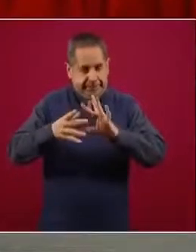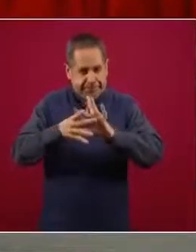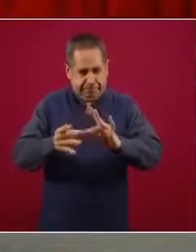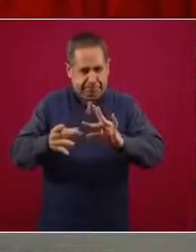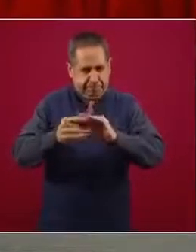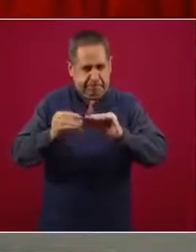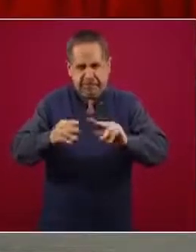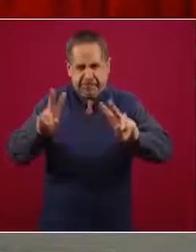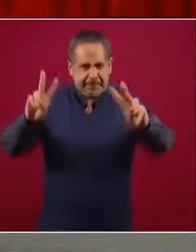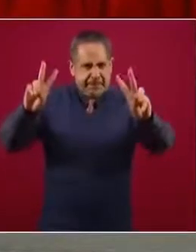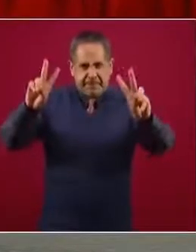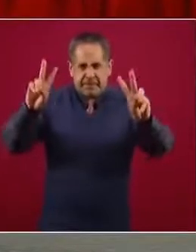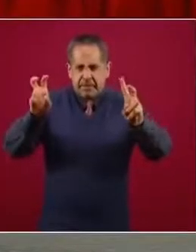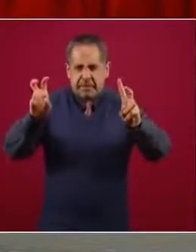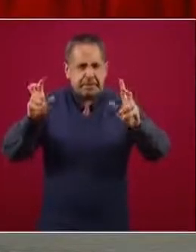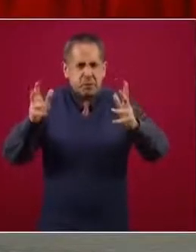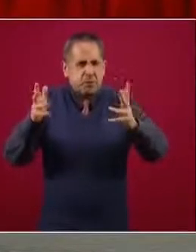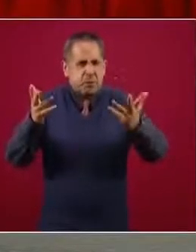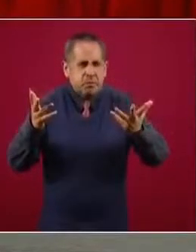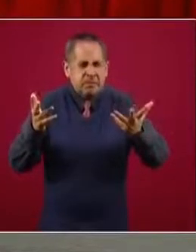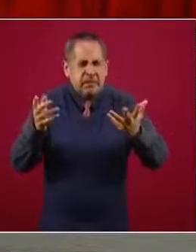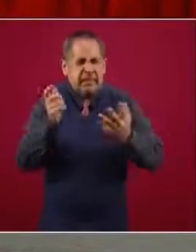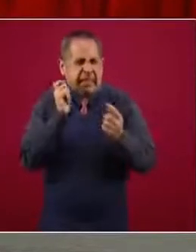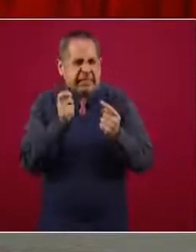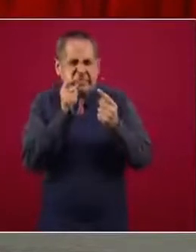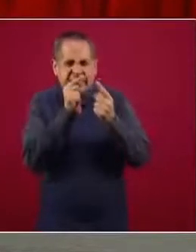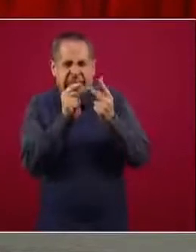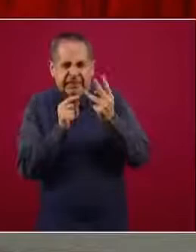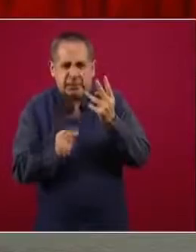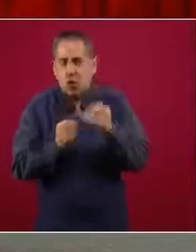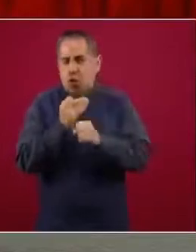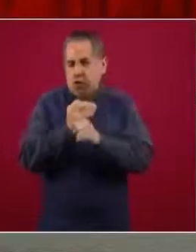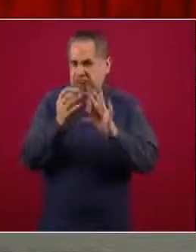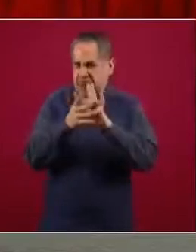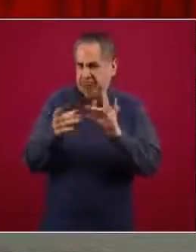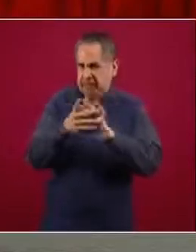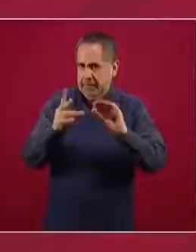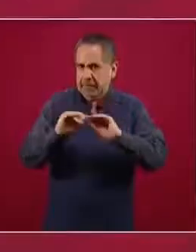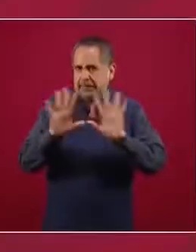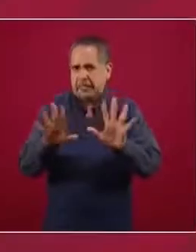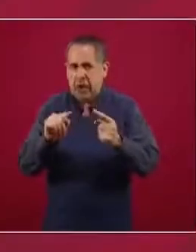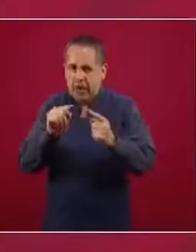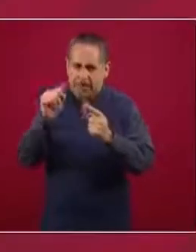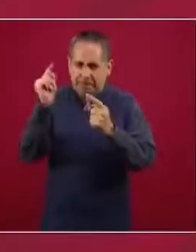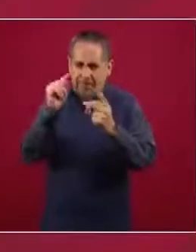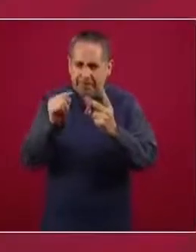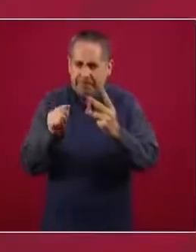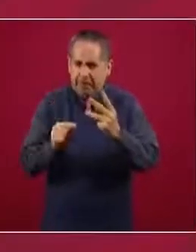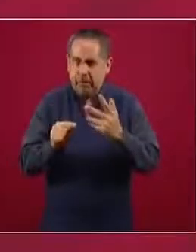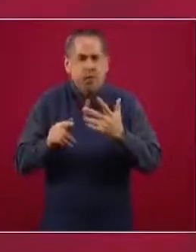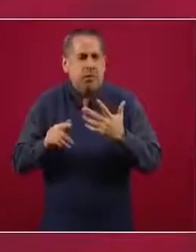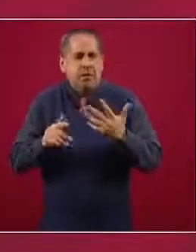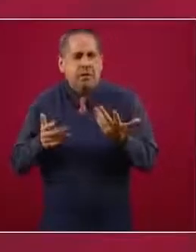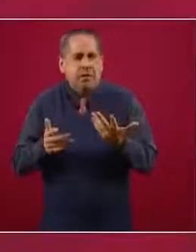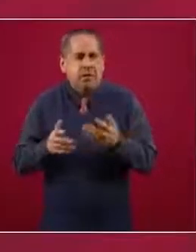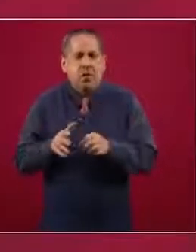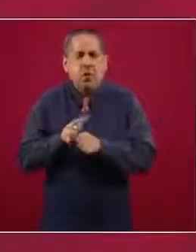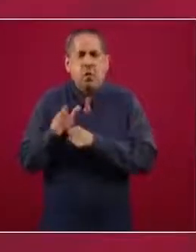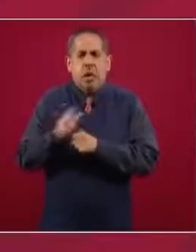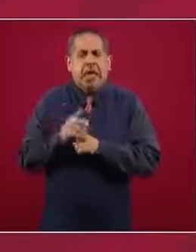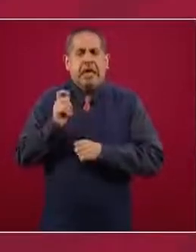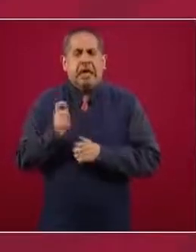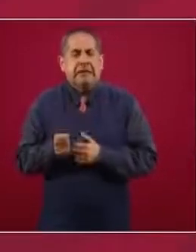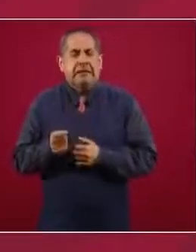de temas específicos que estamos cubriendo para identificar cuáles pueden ser